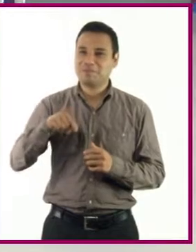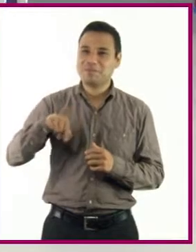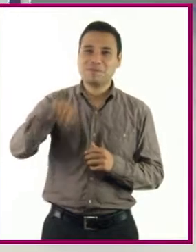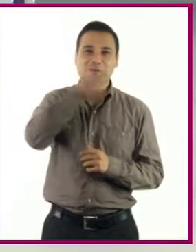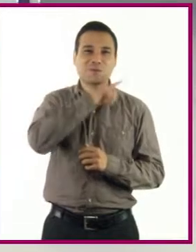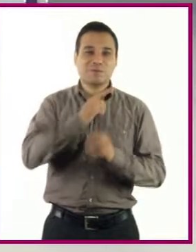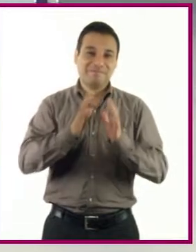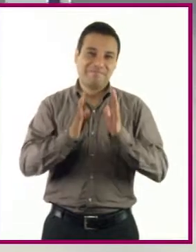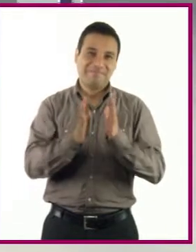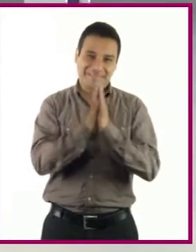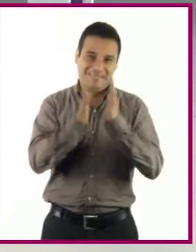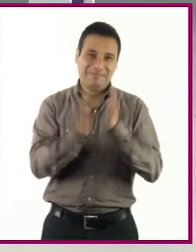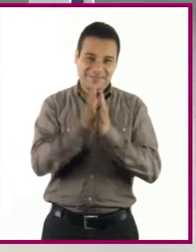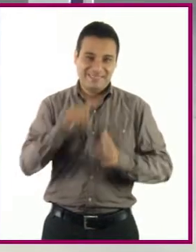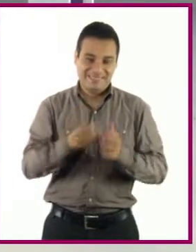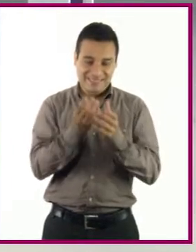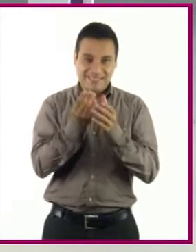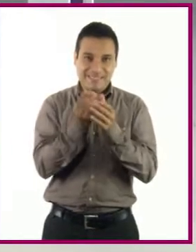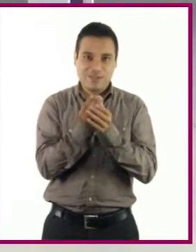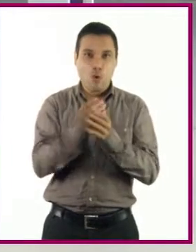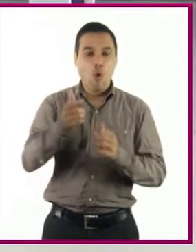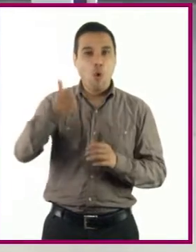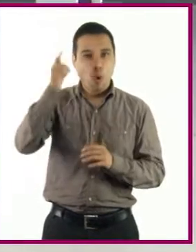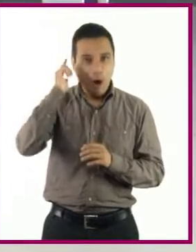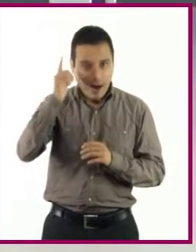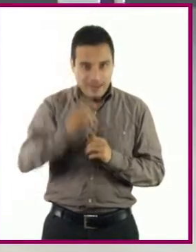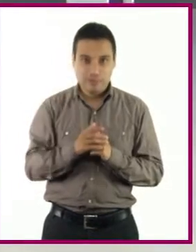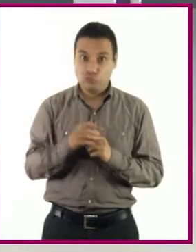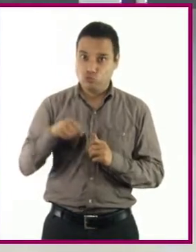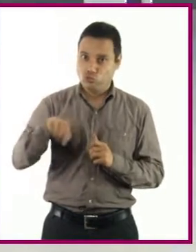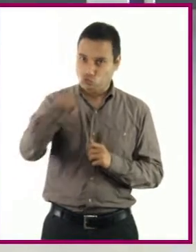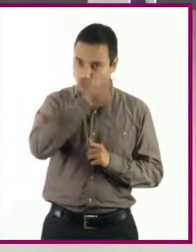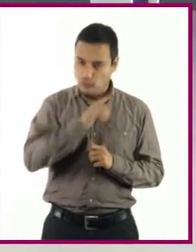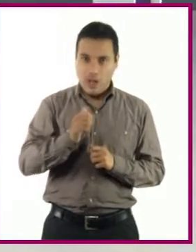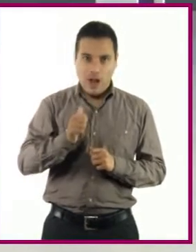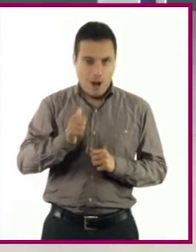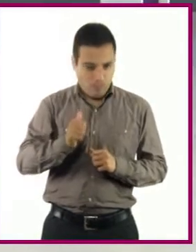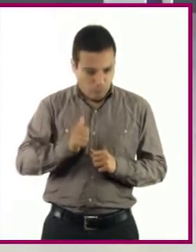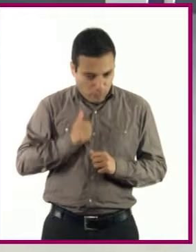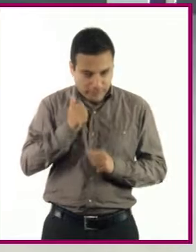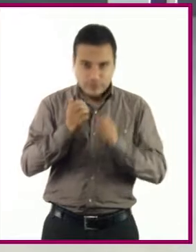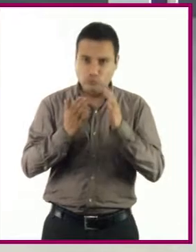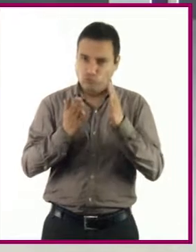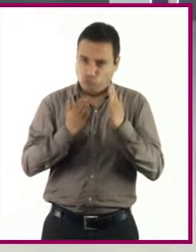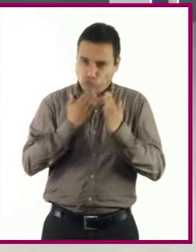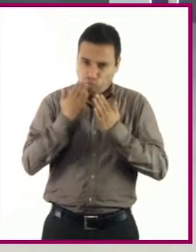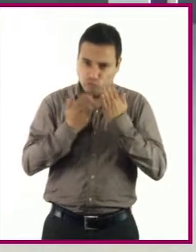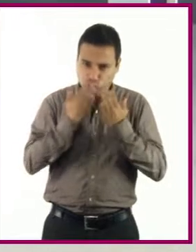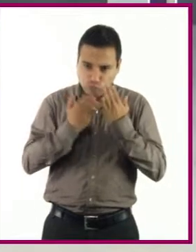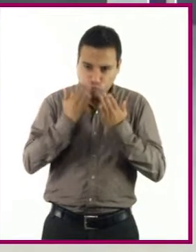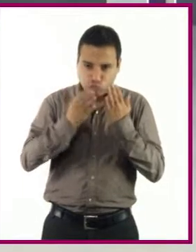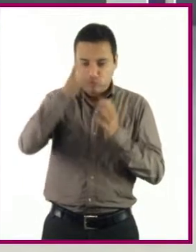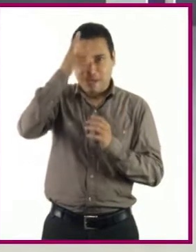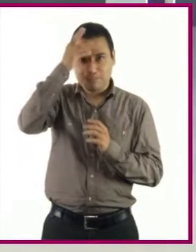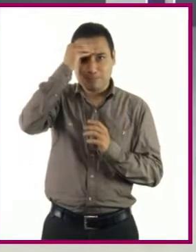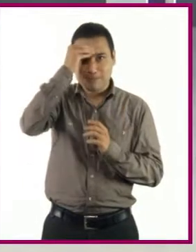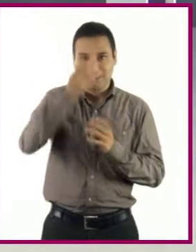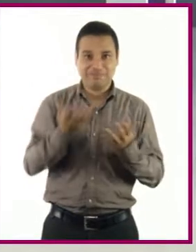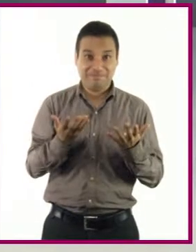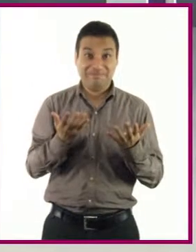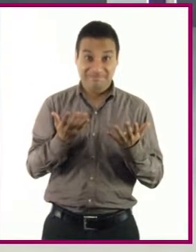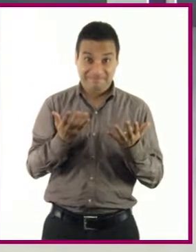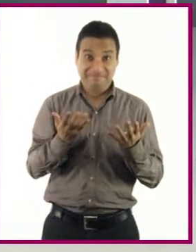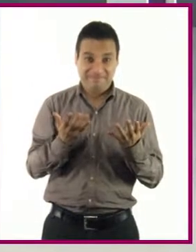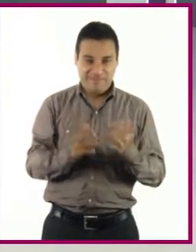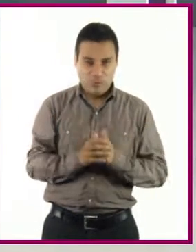por acompañarnos. Espero que estén aprovechando al máximo este tiempo para adquirir nuevos conocimientos y